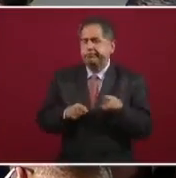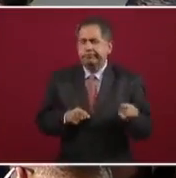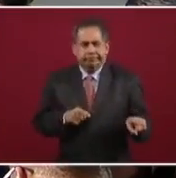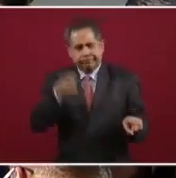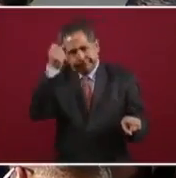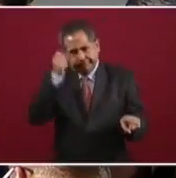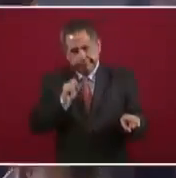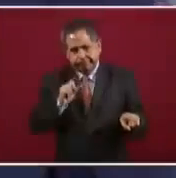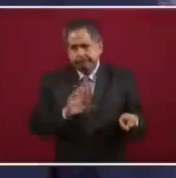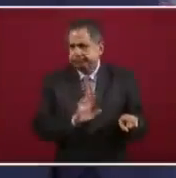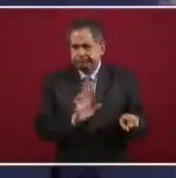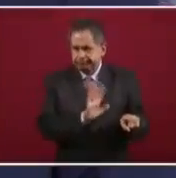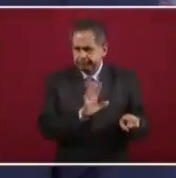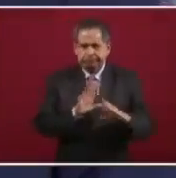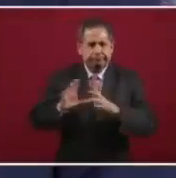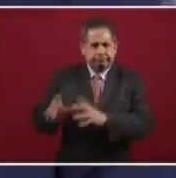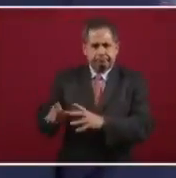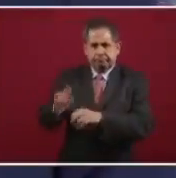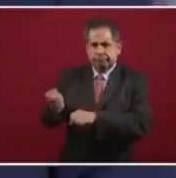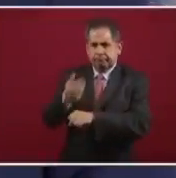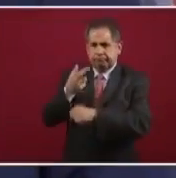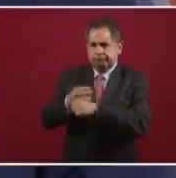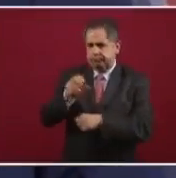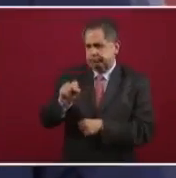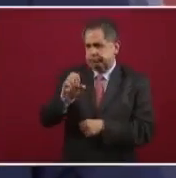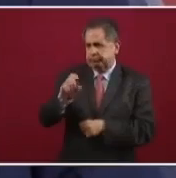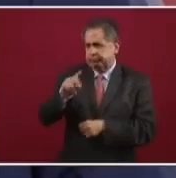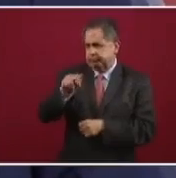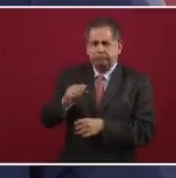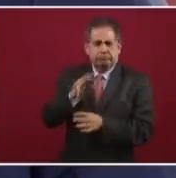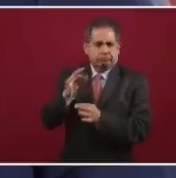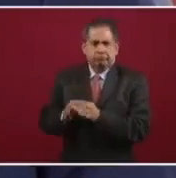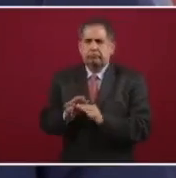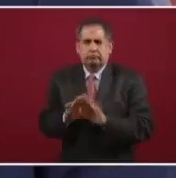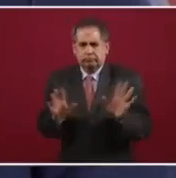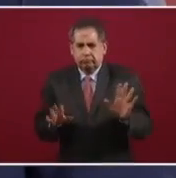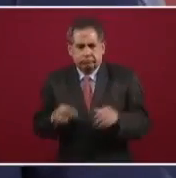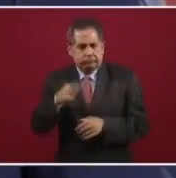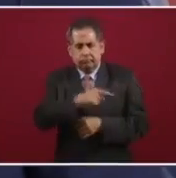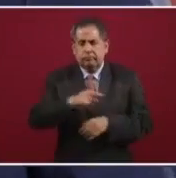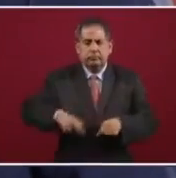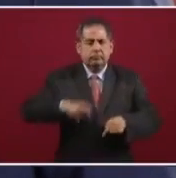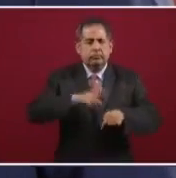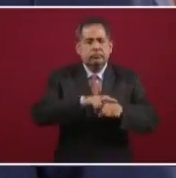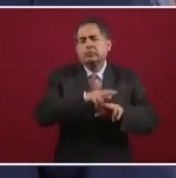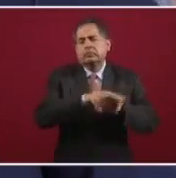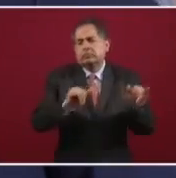Gobierno Federal, de manera particular de la Secretaría de la Defensa. O sea, no tiene